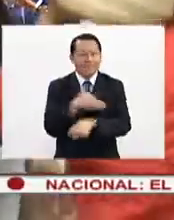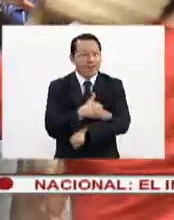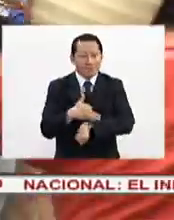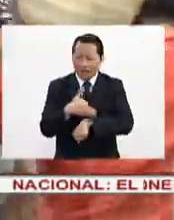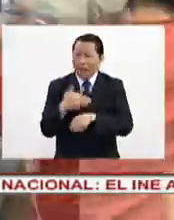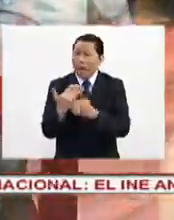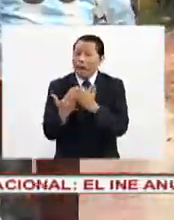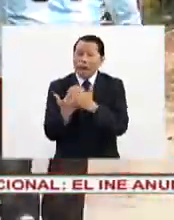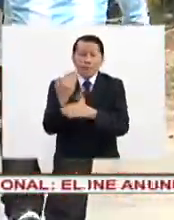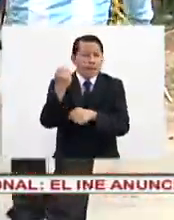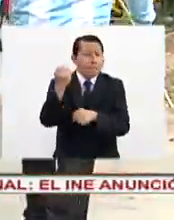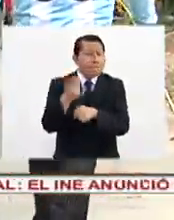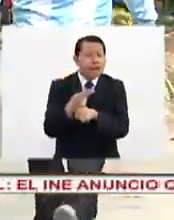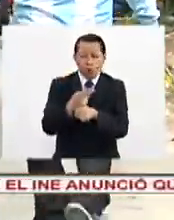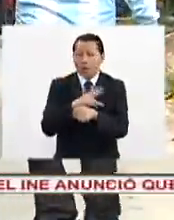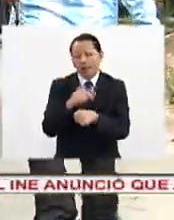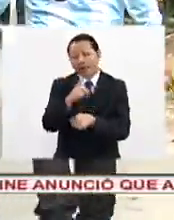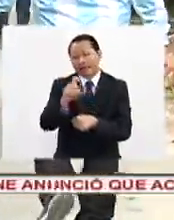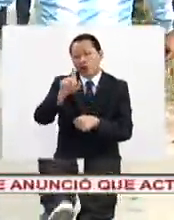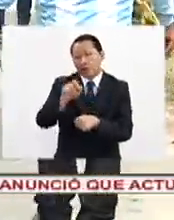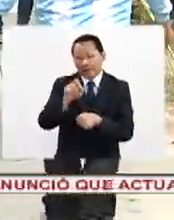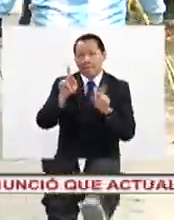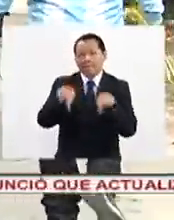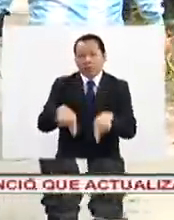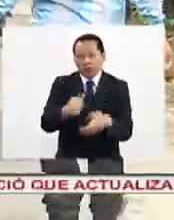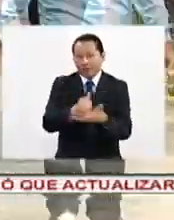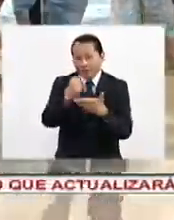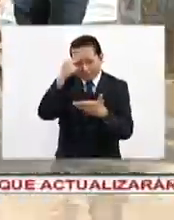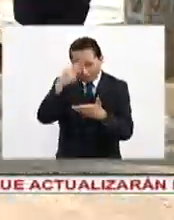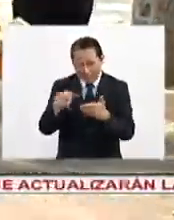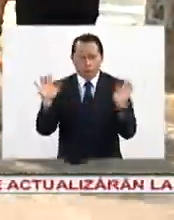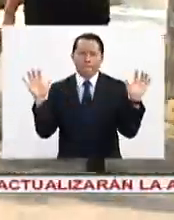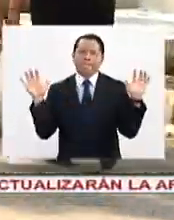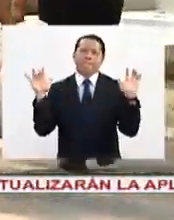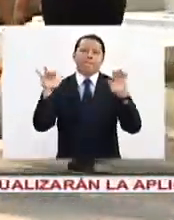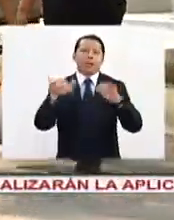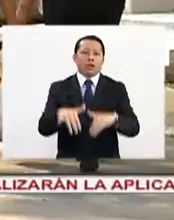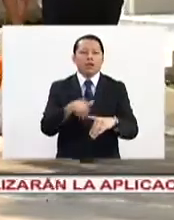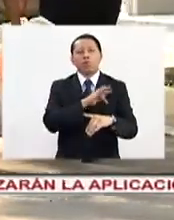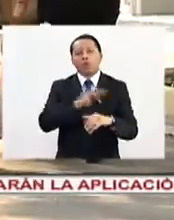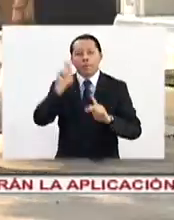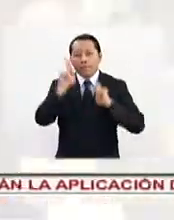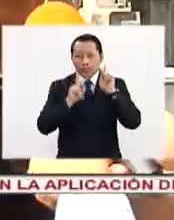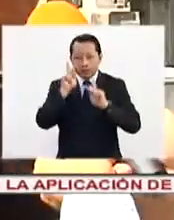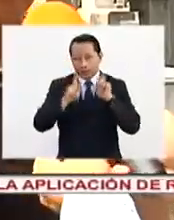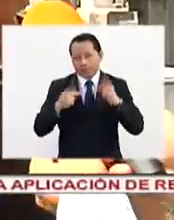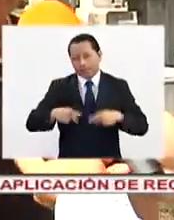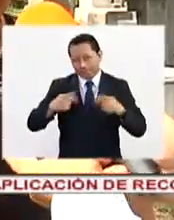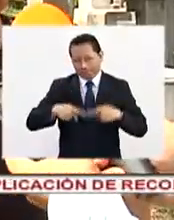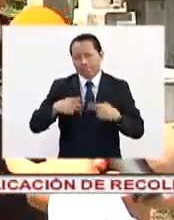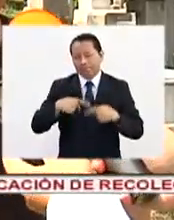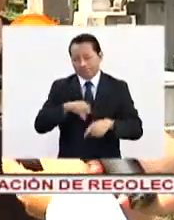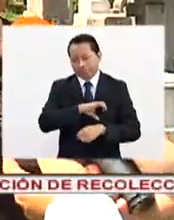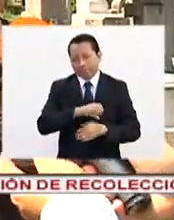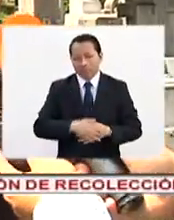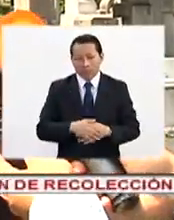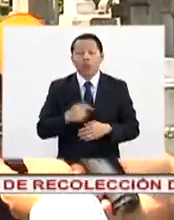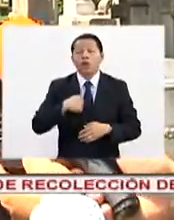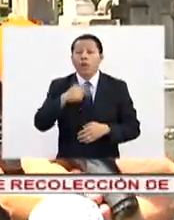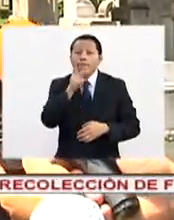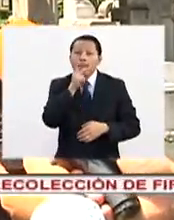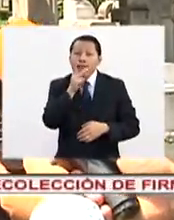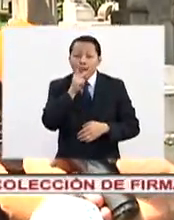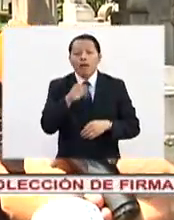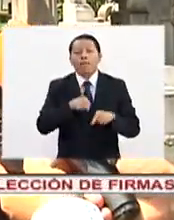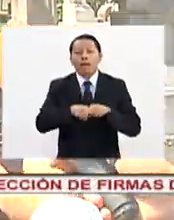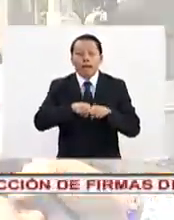desde muy temprano los 120 panteones que hay en la Ciudad de México para visitar a sus seres queridos. Vengo a visitar a mi papá